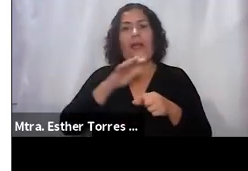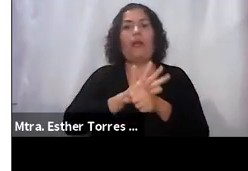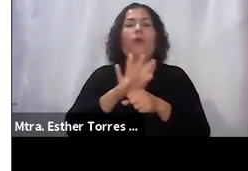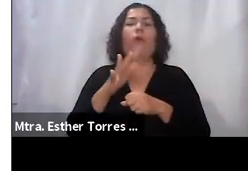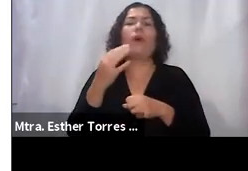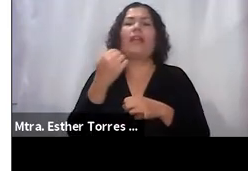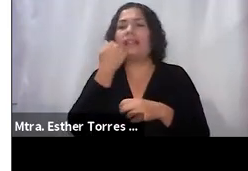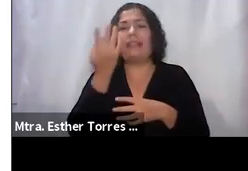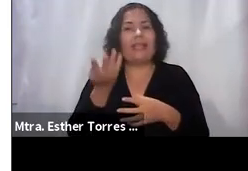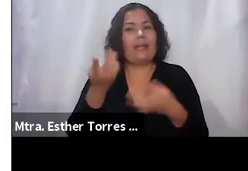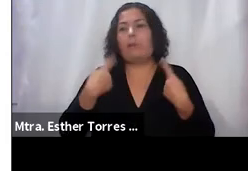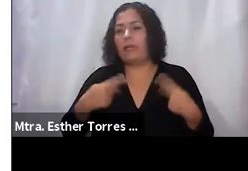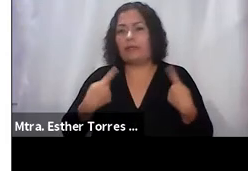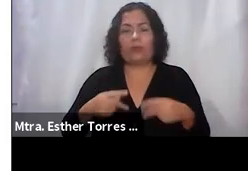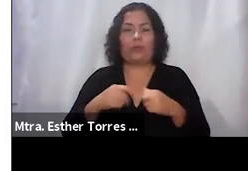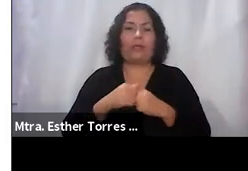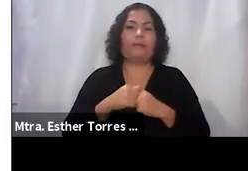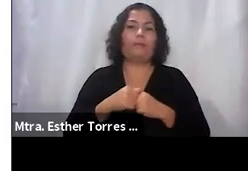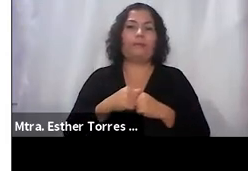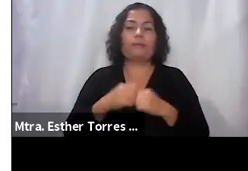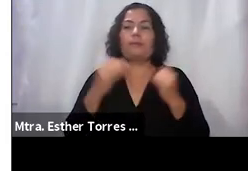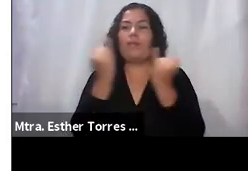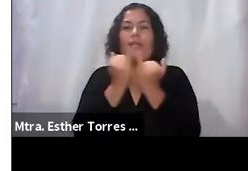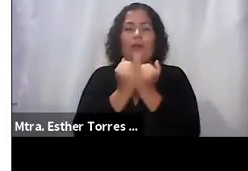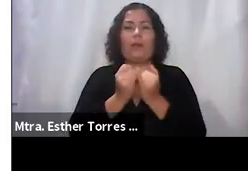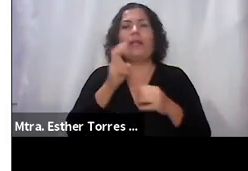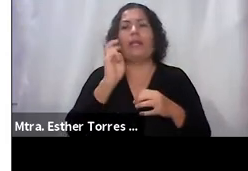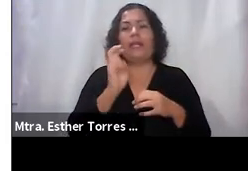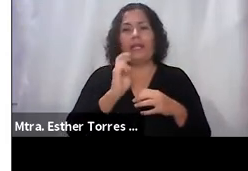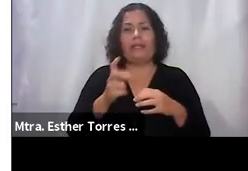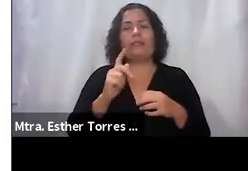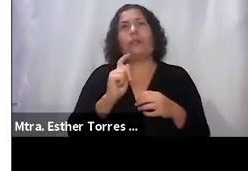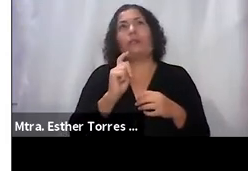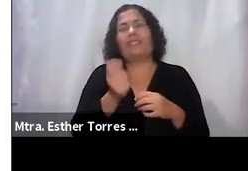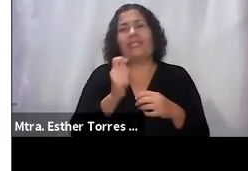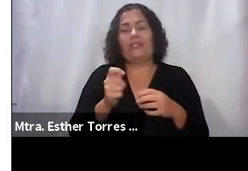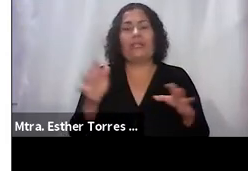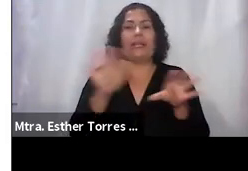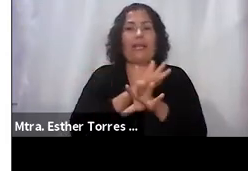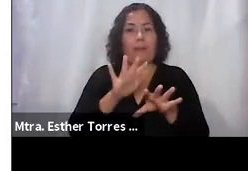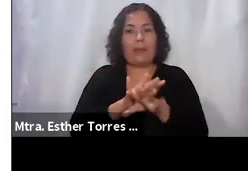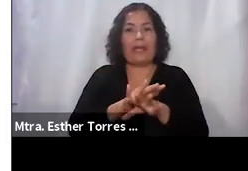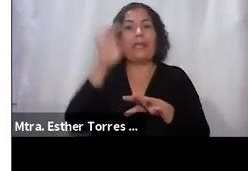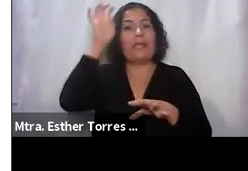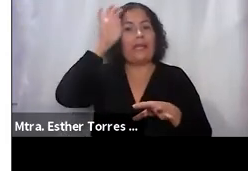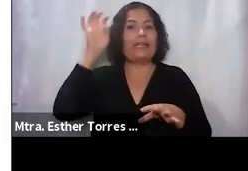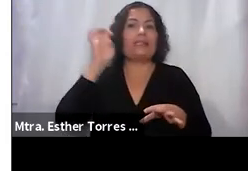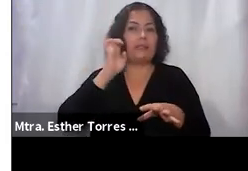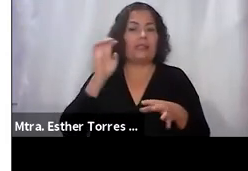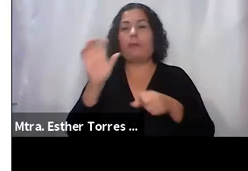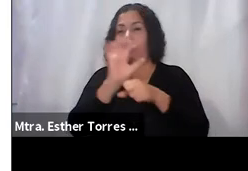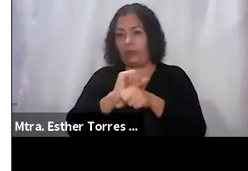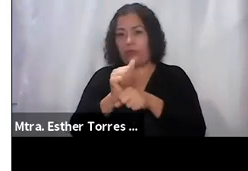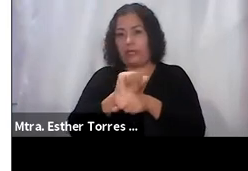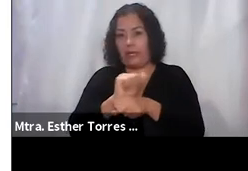usuario. También esto implica cambiar los estacionamientos. A lo mejor la